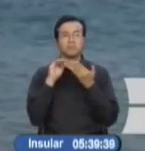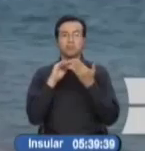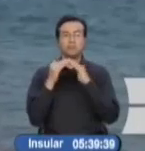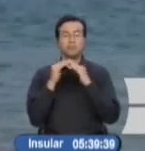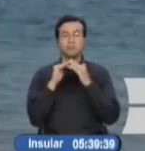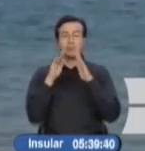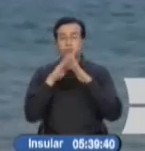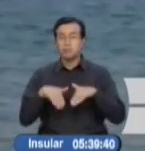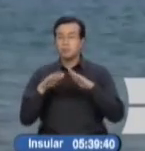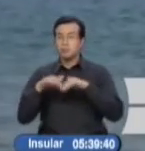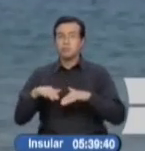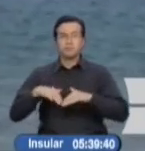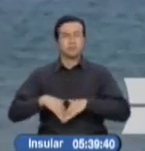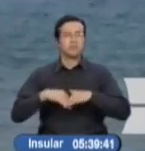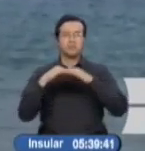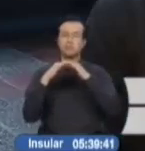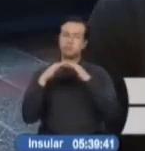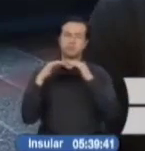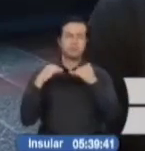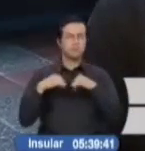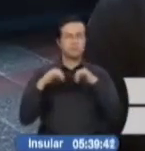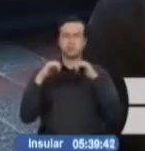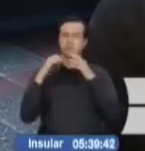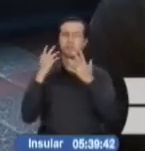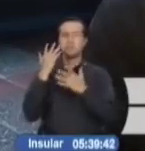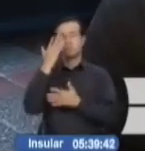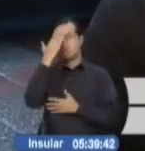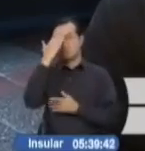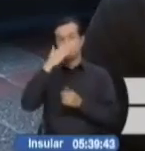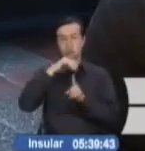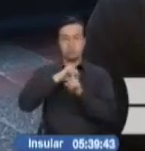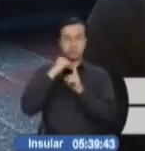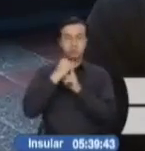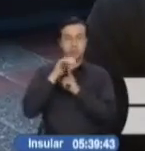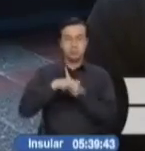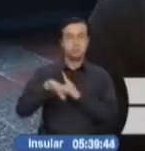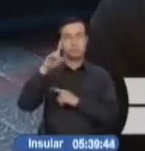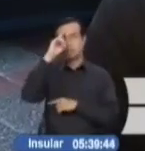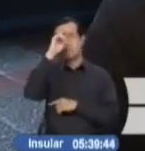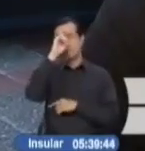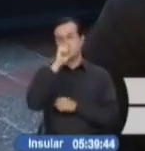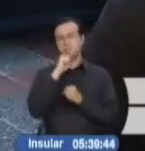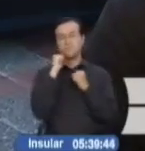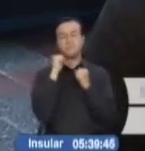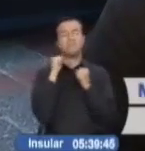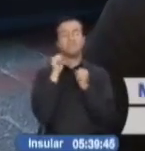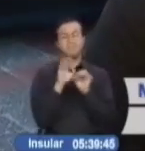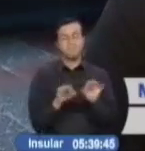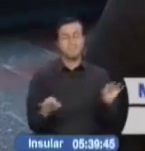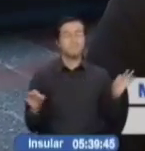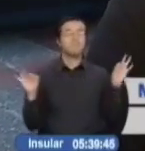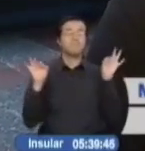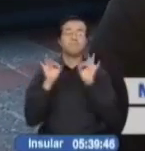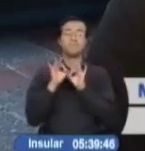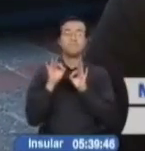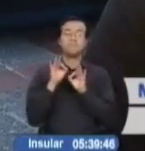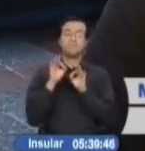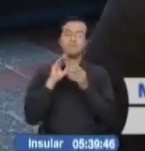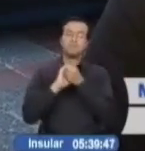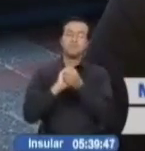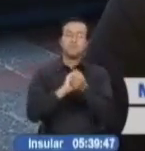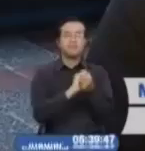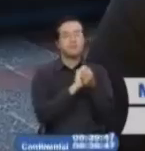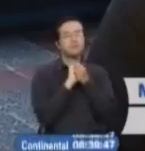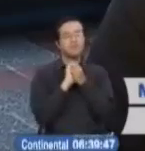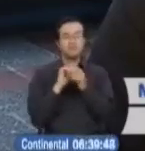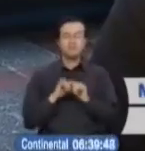comunidades afectadas recuperen su cotidianidad. Sé que la situación debe estar complicada, pero creo que es necesario que nuestra solidaridad también